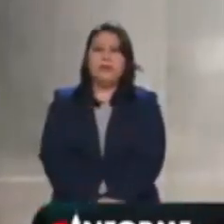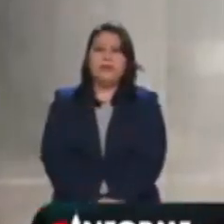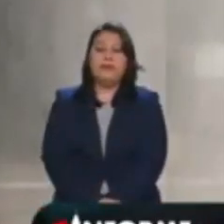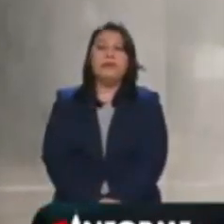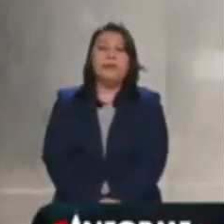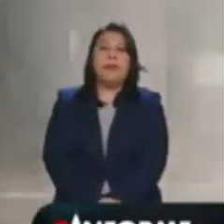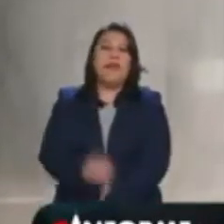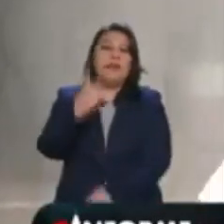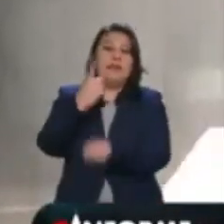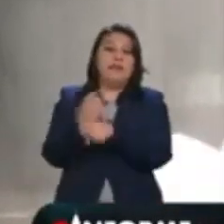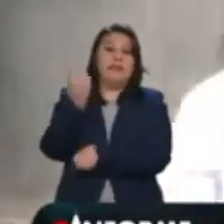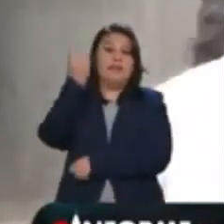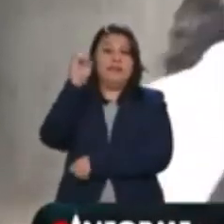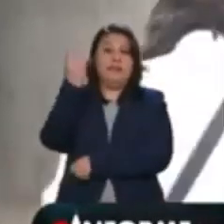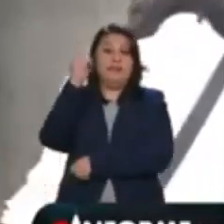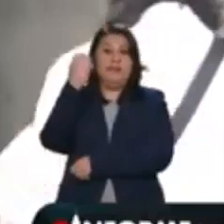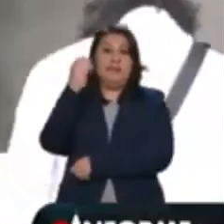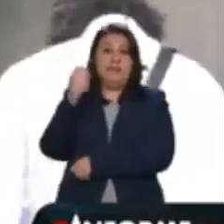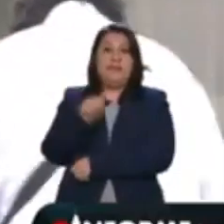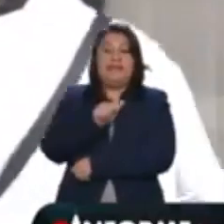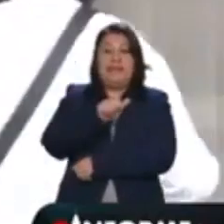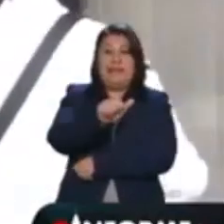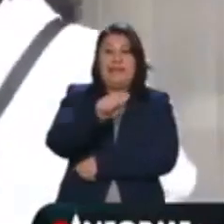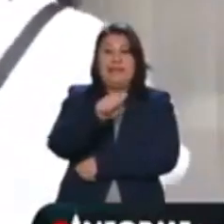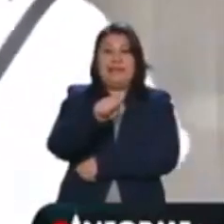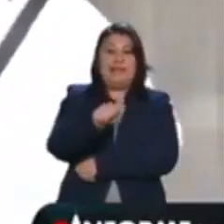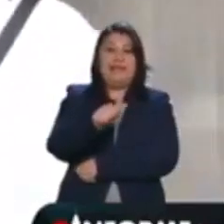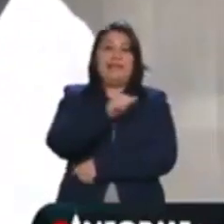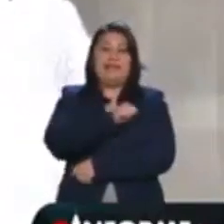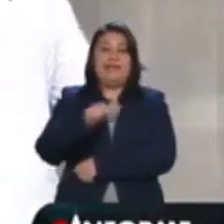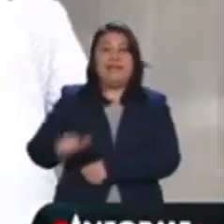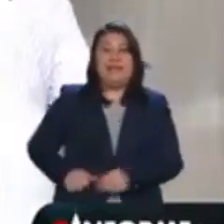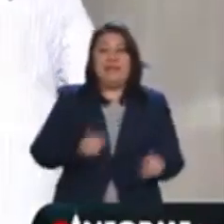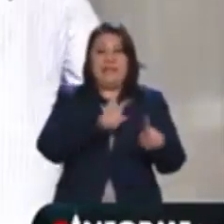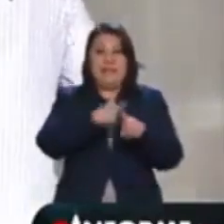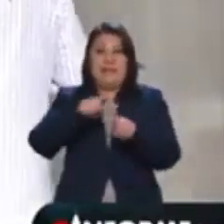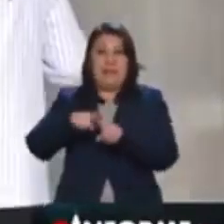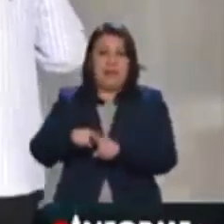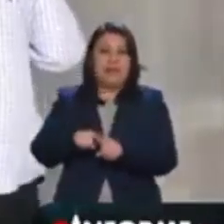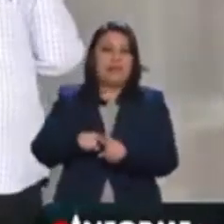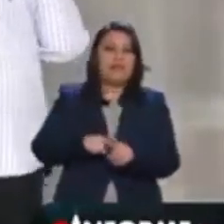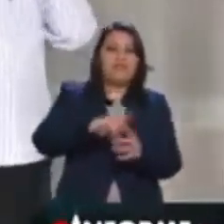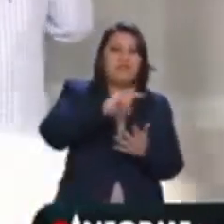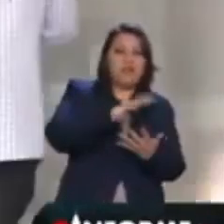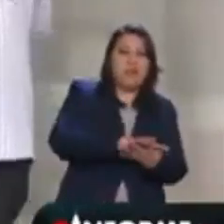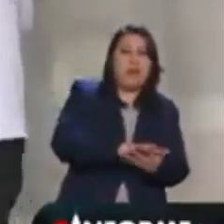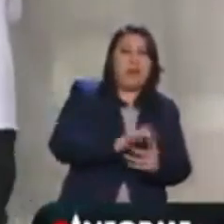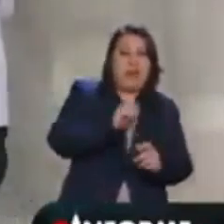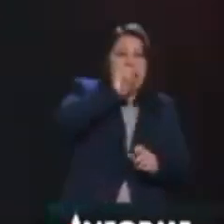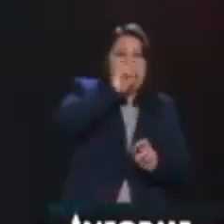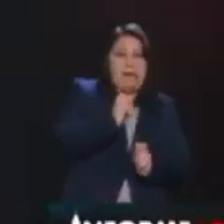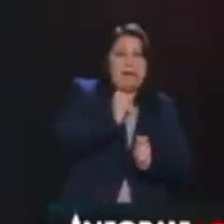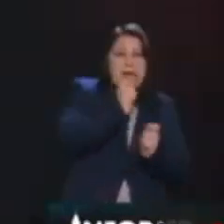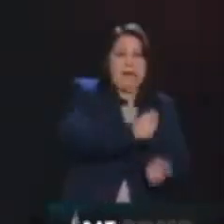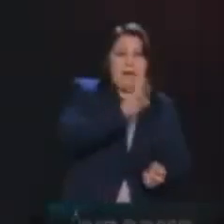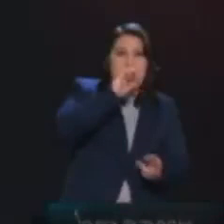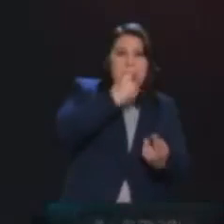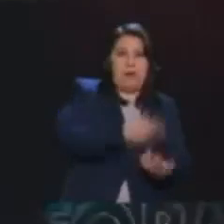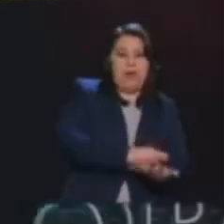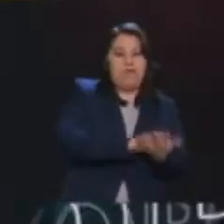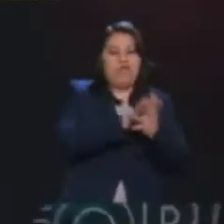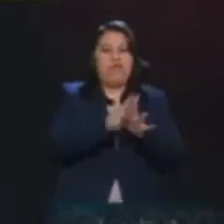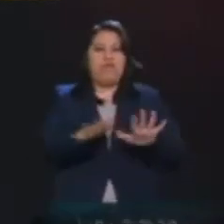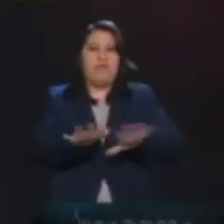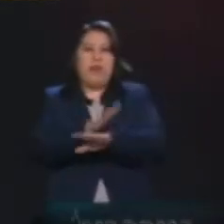Este 1 de octubre, las 16 alcaldías de la Ciudad de México renovarán la administración para el periodo